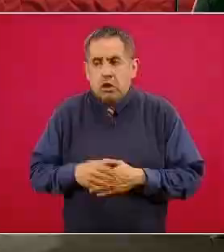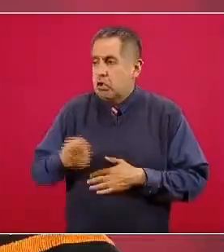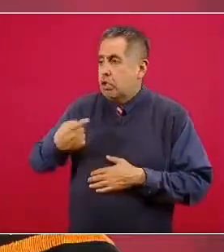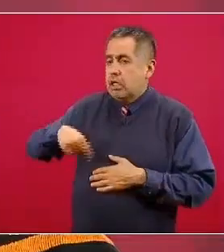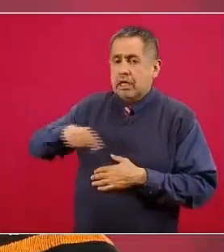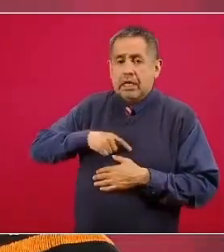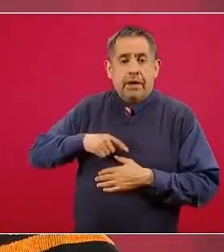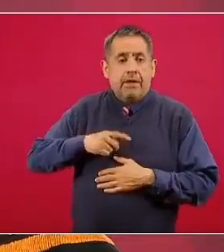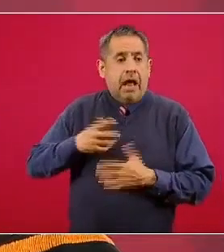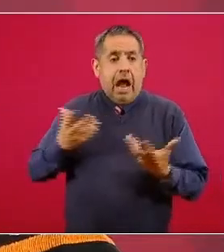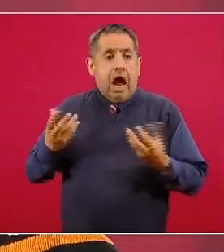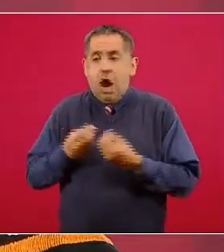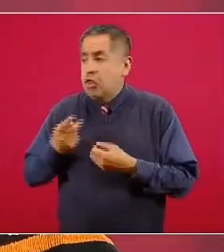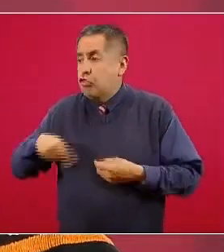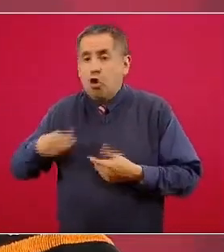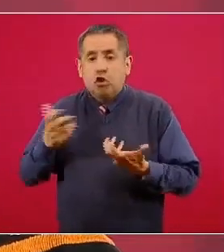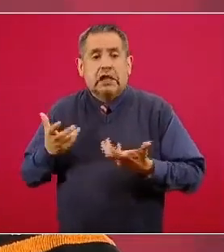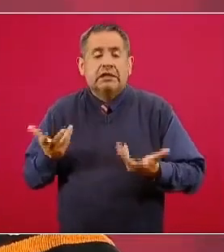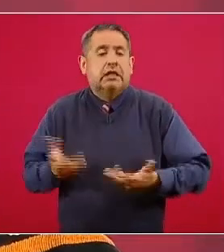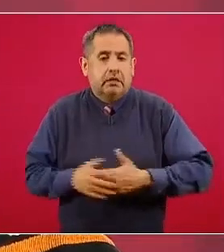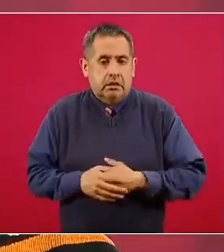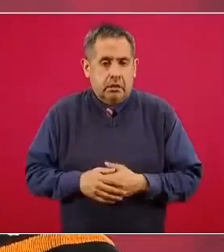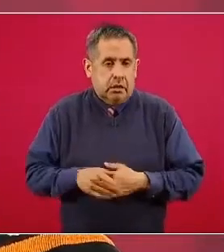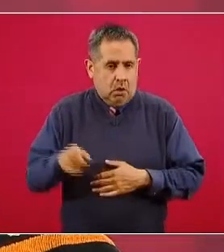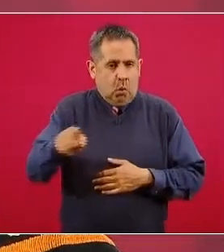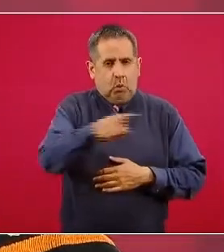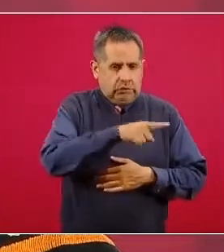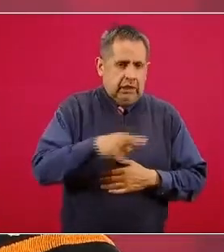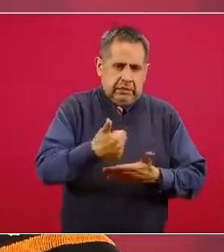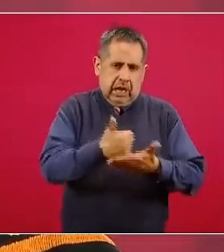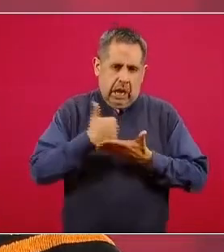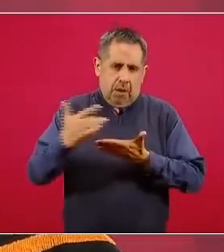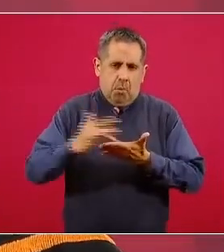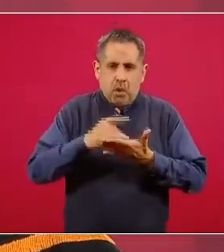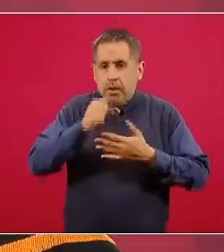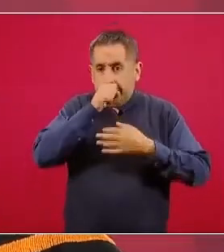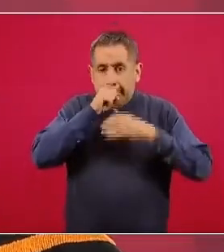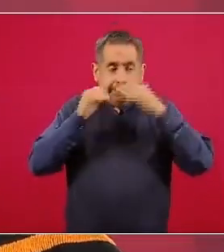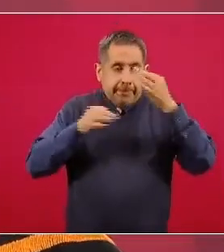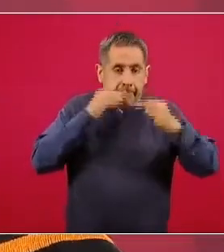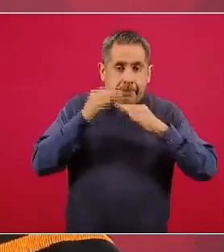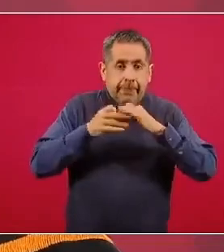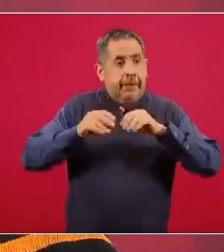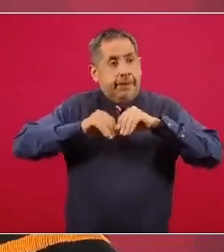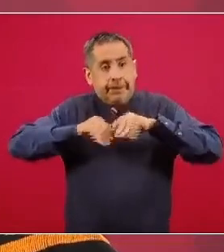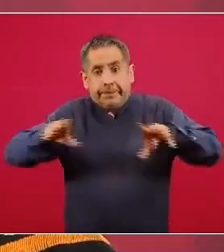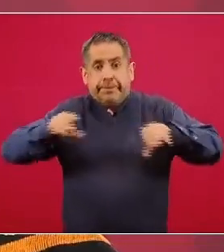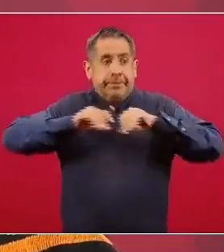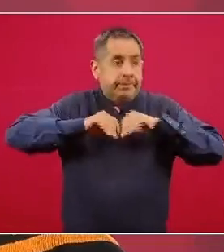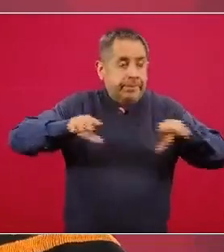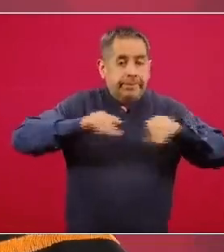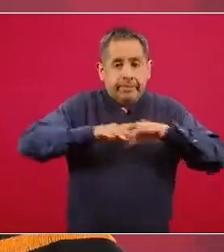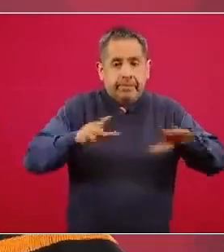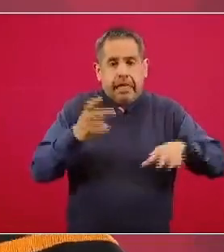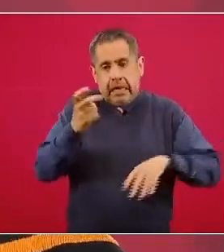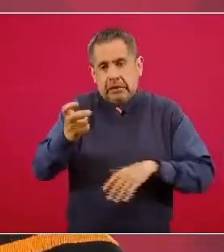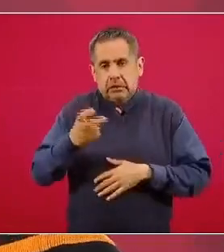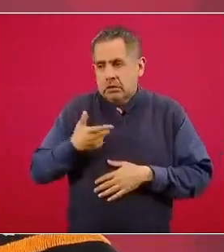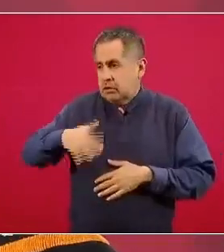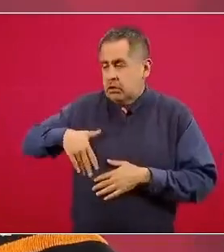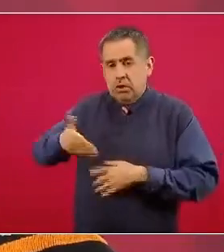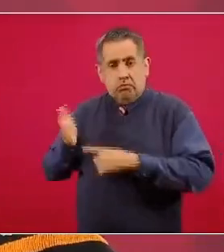hacer. Precisamente el que ustedes nos estén apoyando a que las preguntas salgan a todo el país y lo que